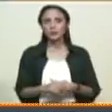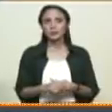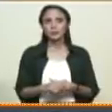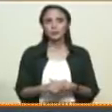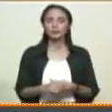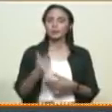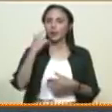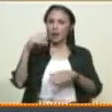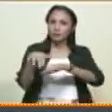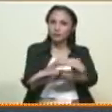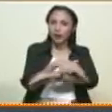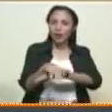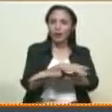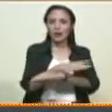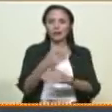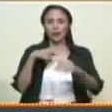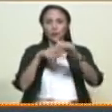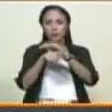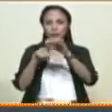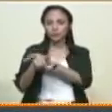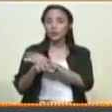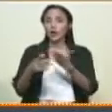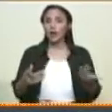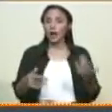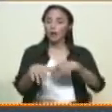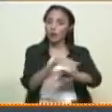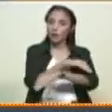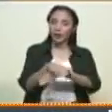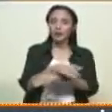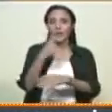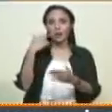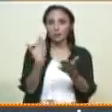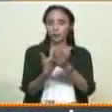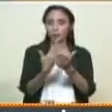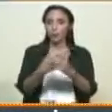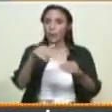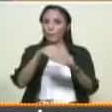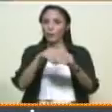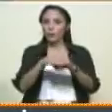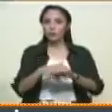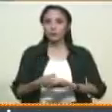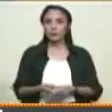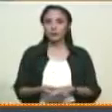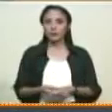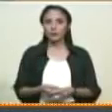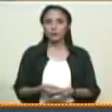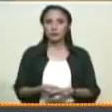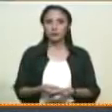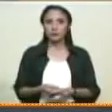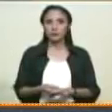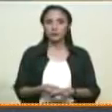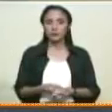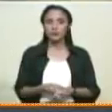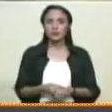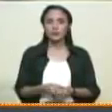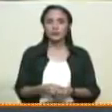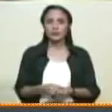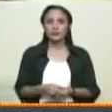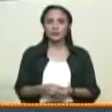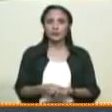Salió a la calle, salió, se prendió ese pueblo y